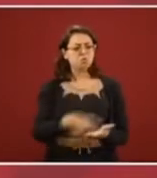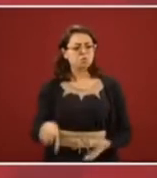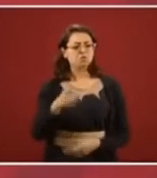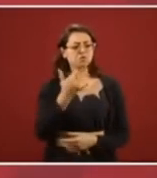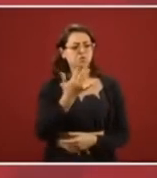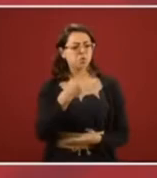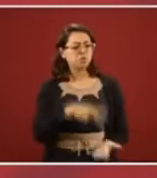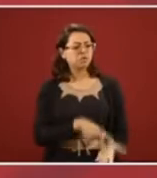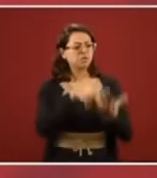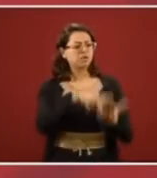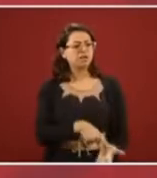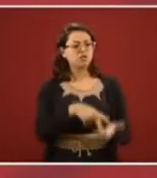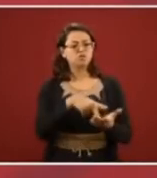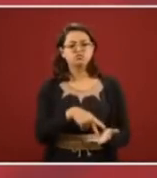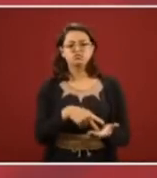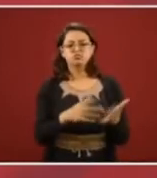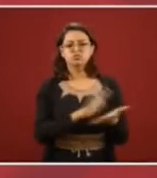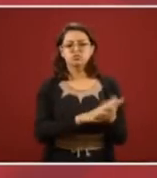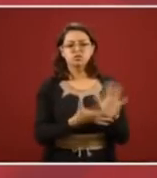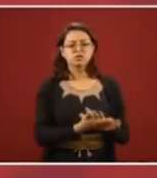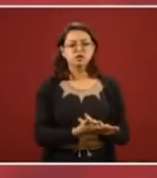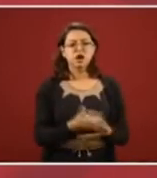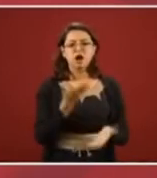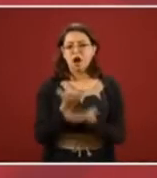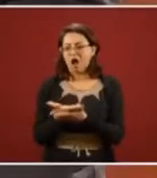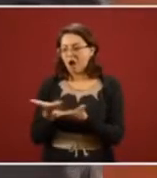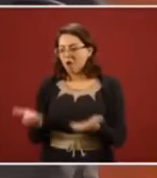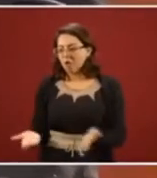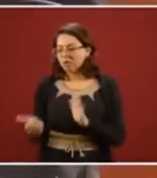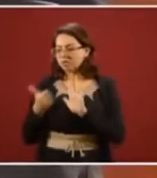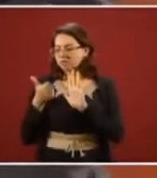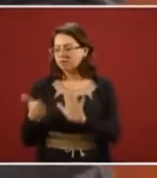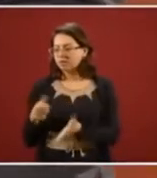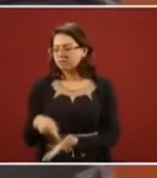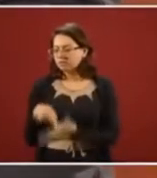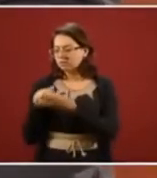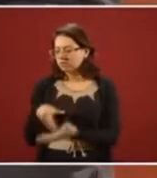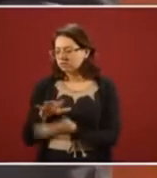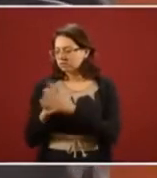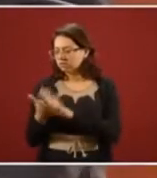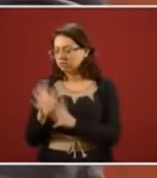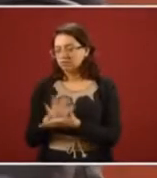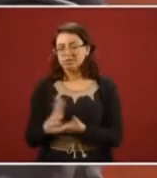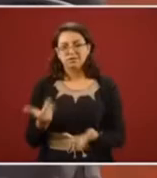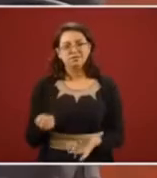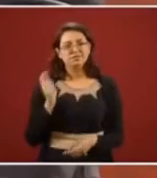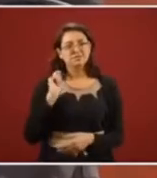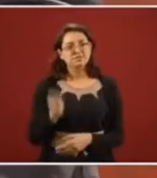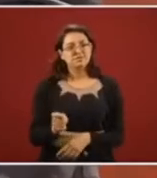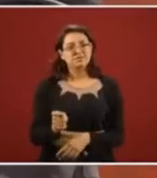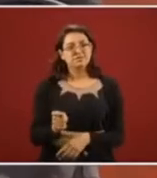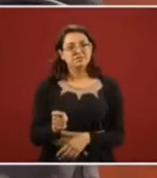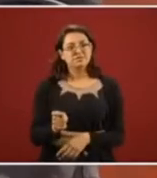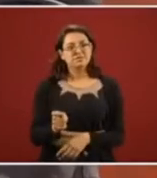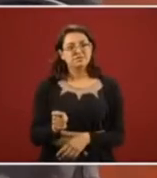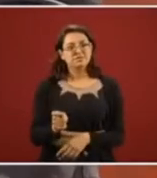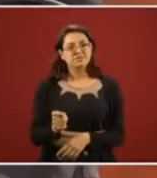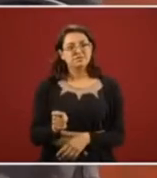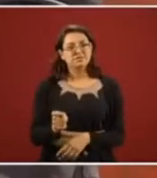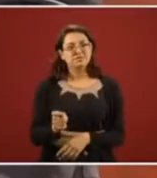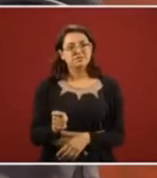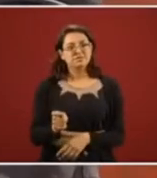a 66 el tamaño de la pobreza del hambre